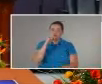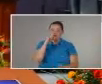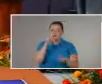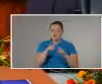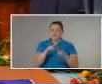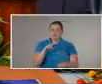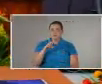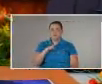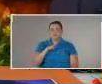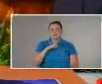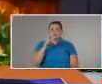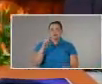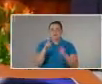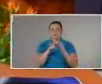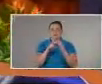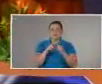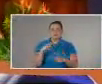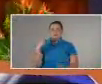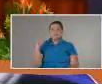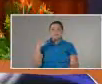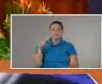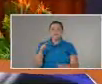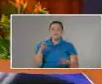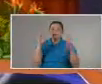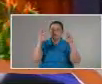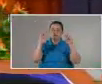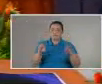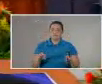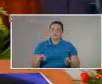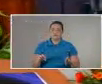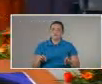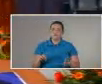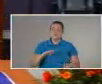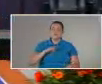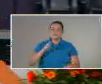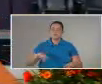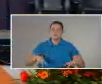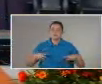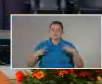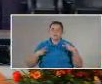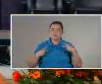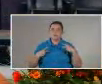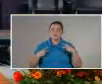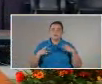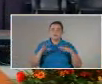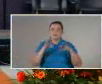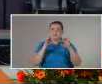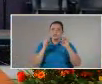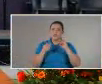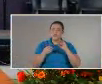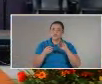palabra para las personas que usted conoce que están enfrentando algo como esto.